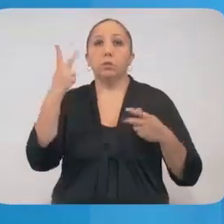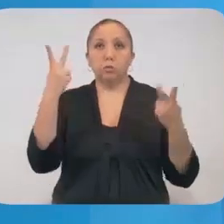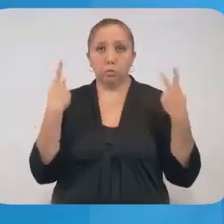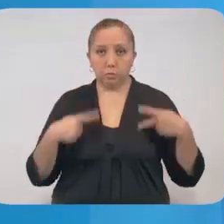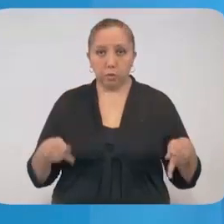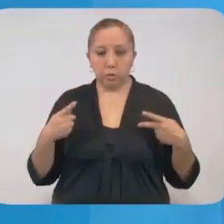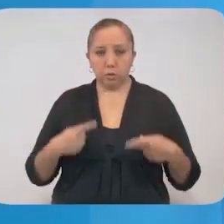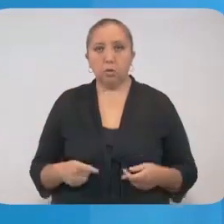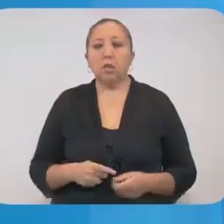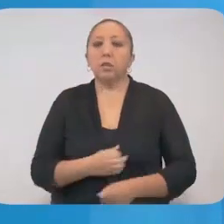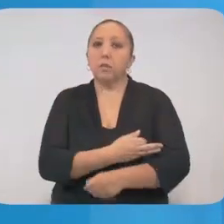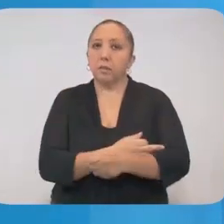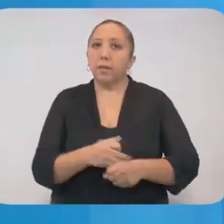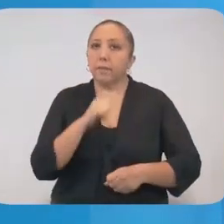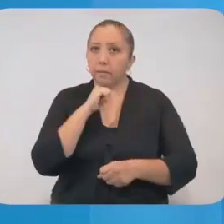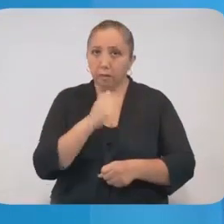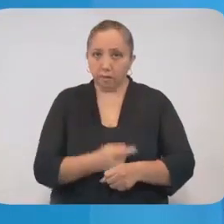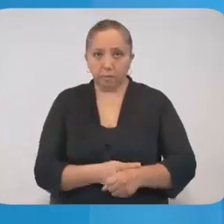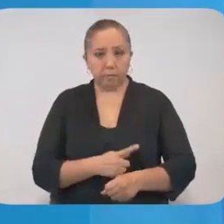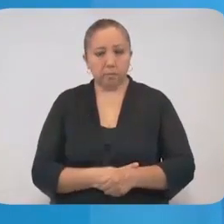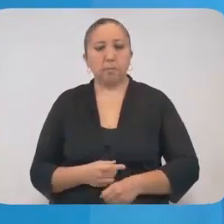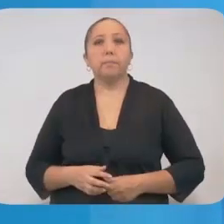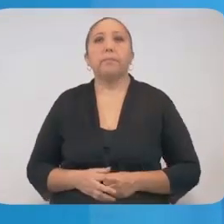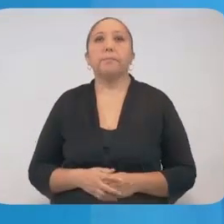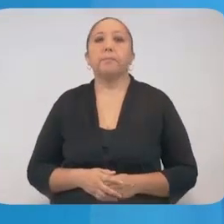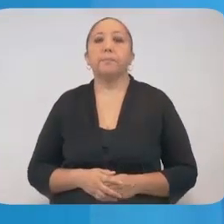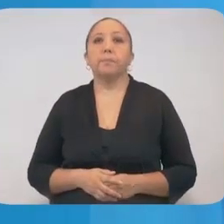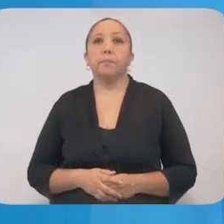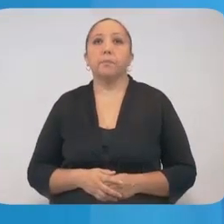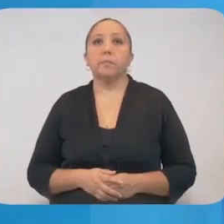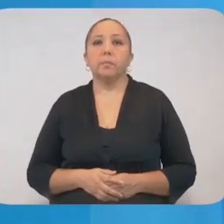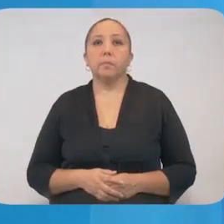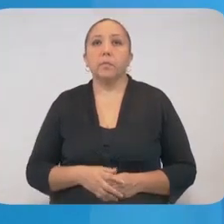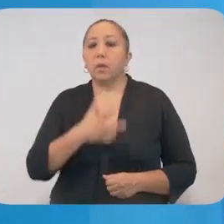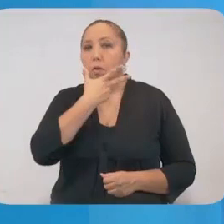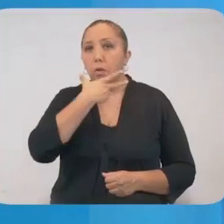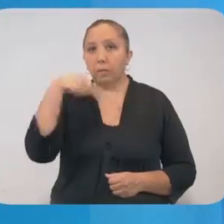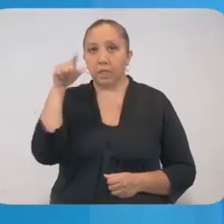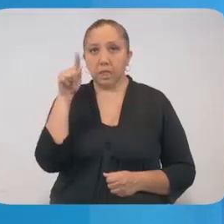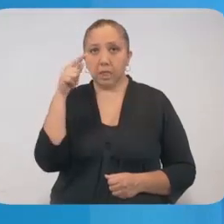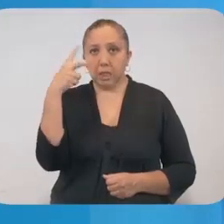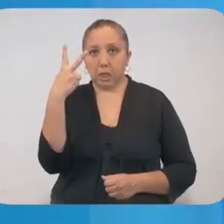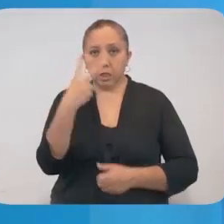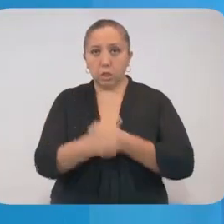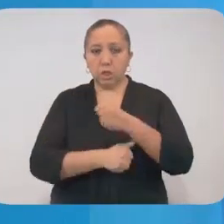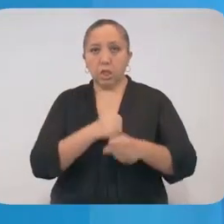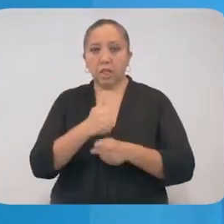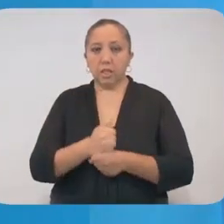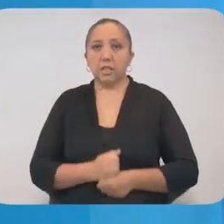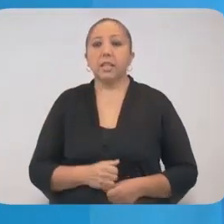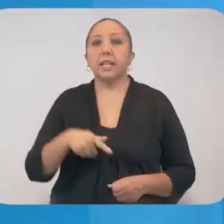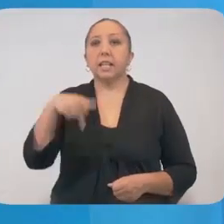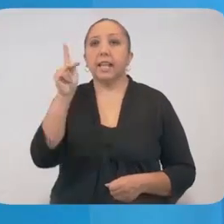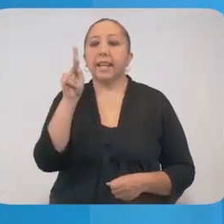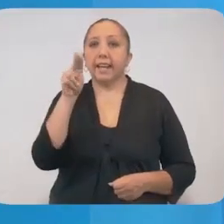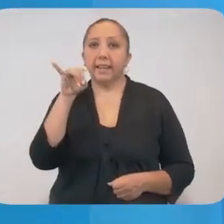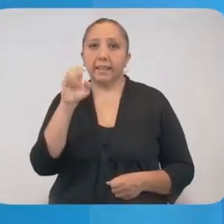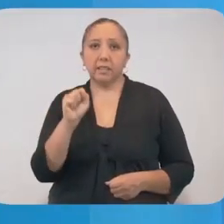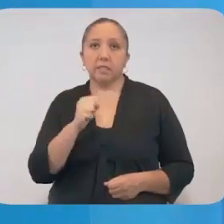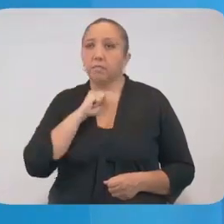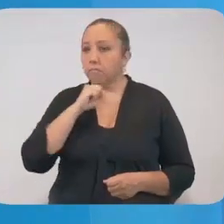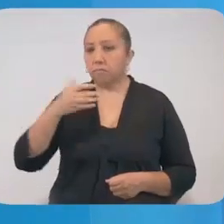hasta el momento se reportan asintomáticos. Hombre de 72 años de edad de Canacín, sin antecedentes